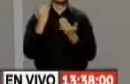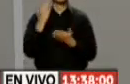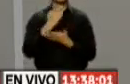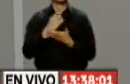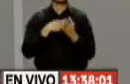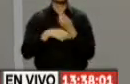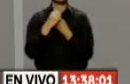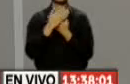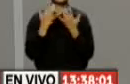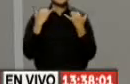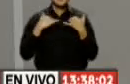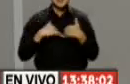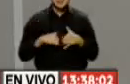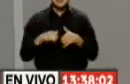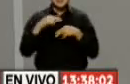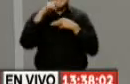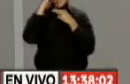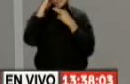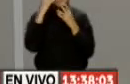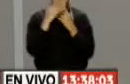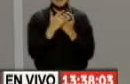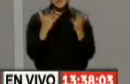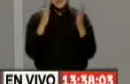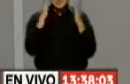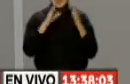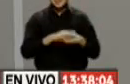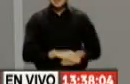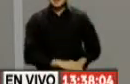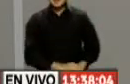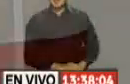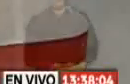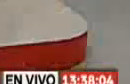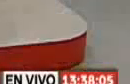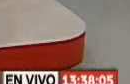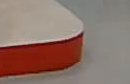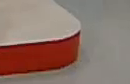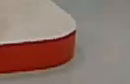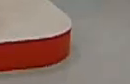hacer una pausa y regresamos en breve con más noticias. Sigan con nosotros.